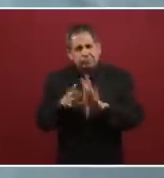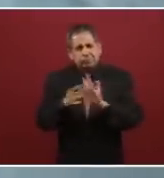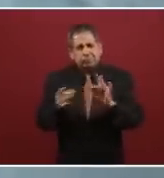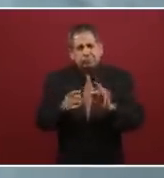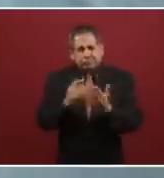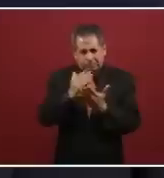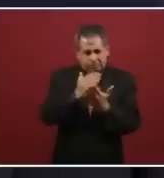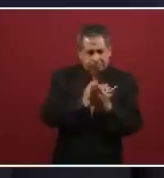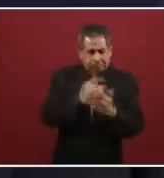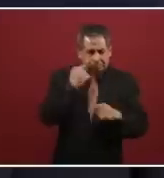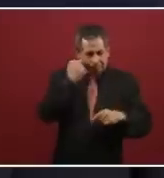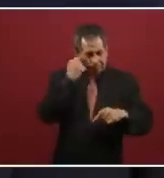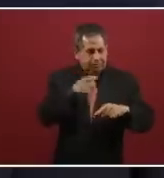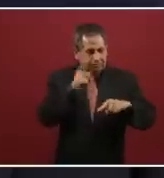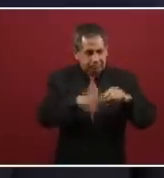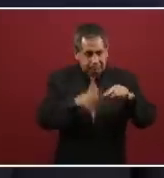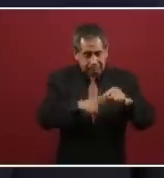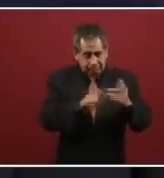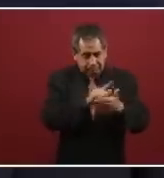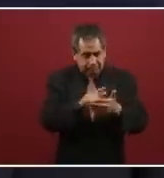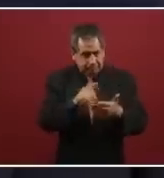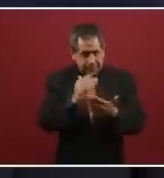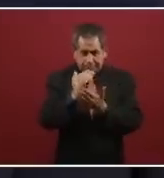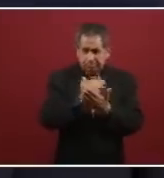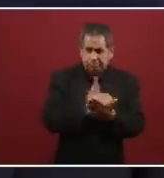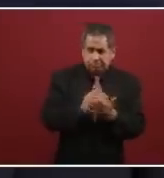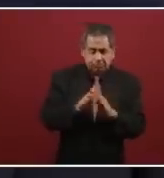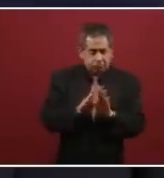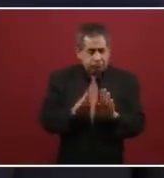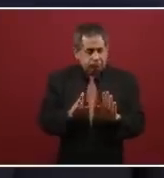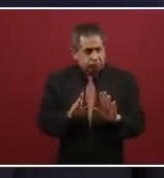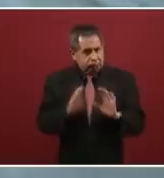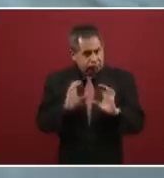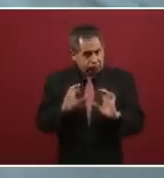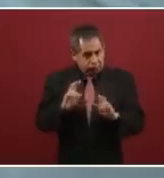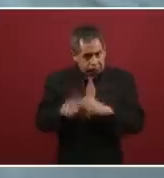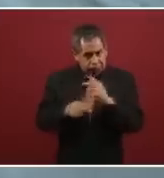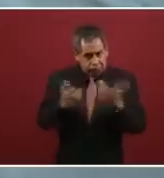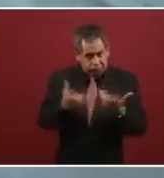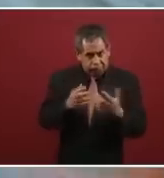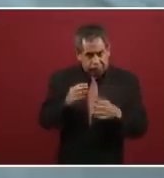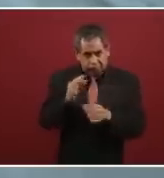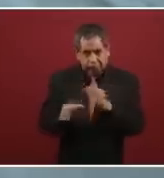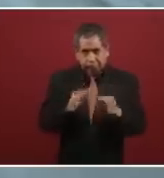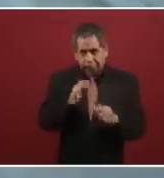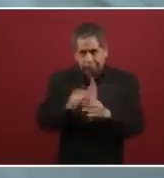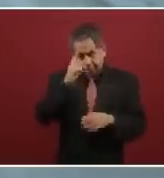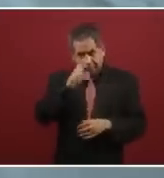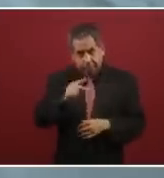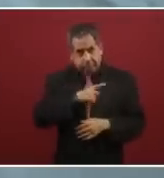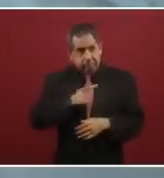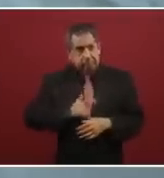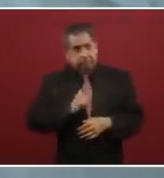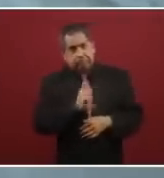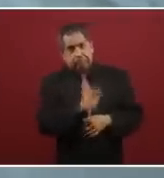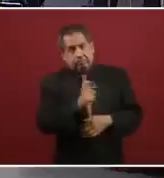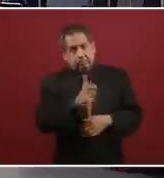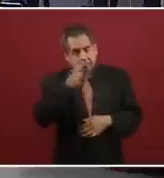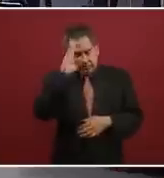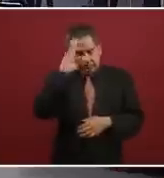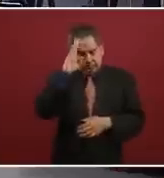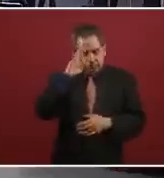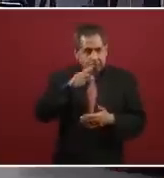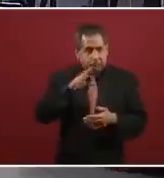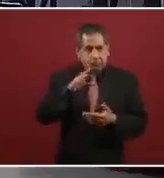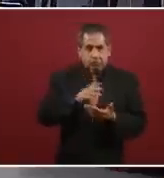un proceso de limpia? ¿Ya se está trabajando, digamos, en eso para pues dejar de pagar, o sea, este dinero